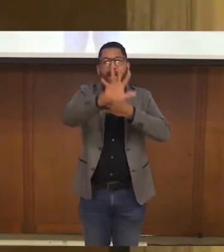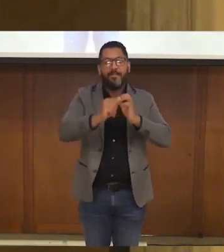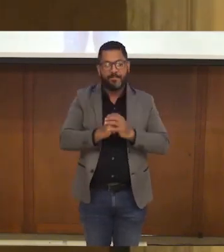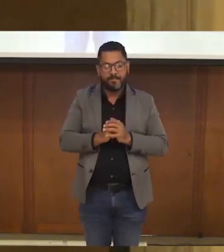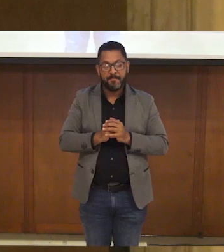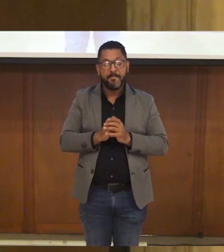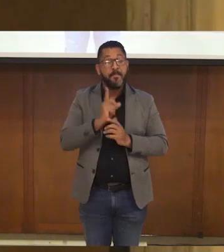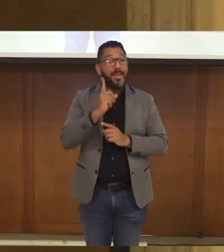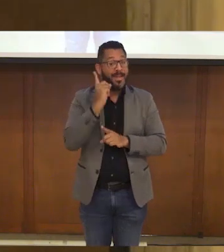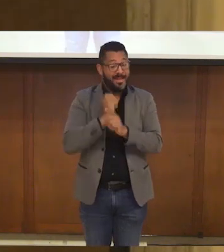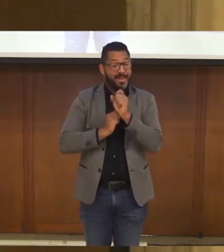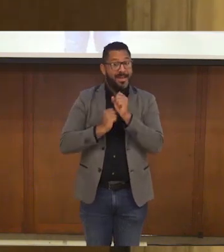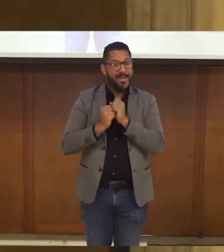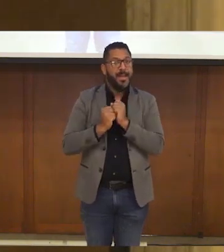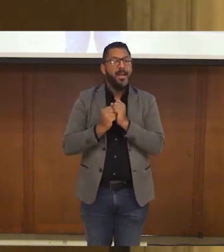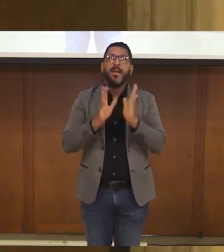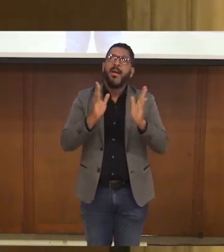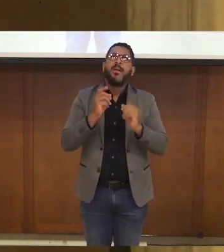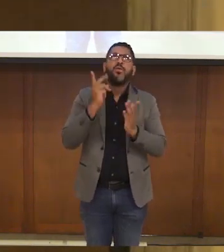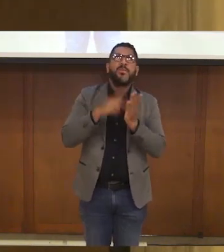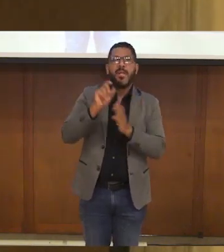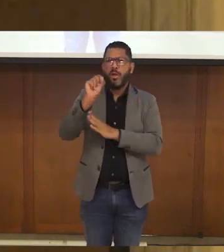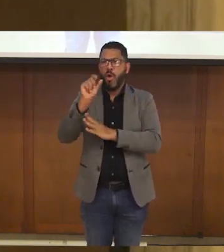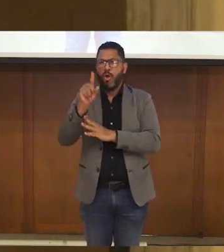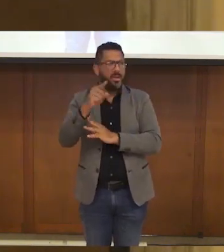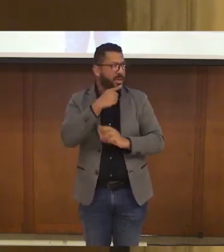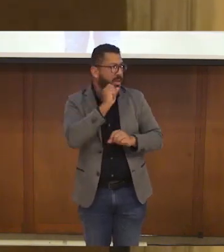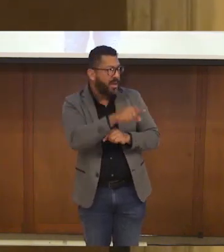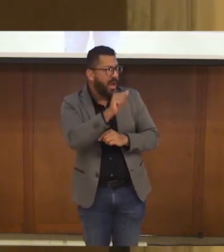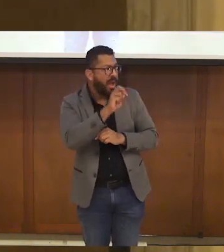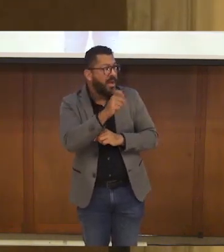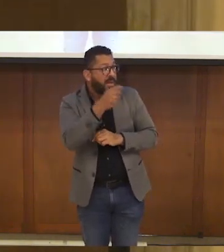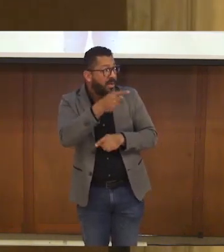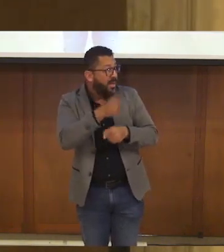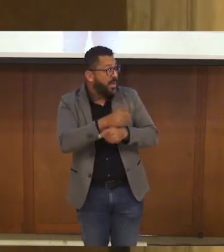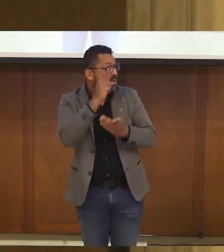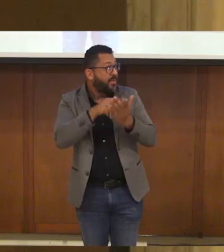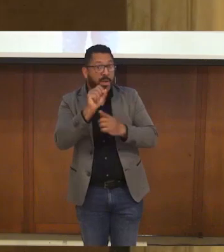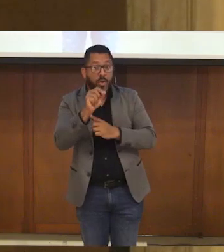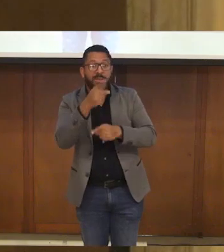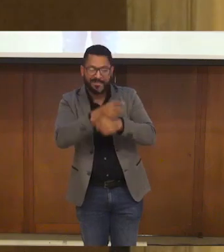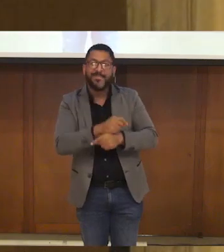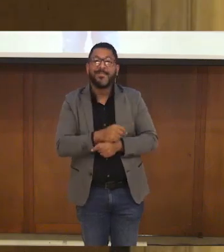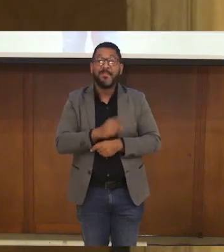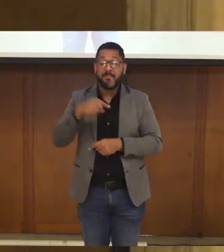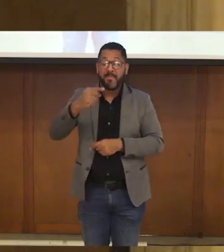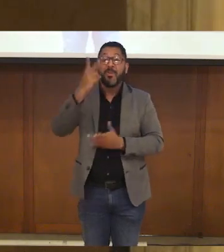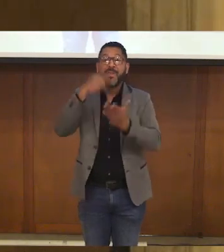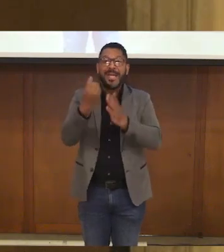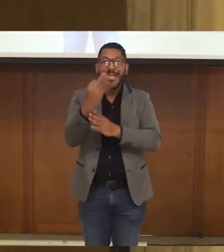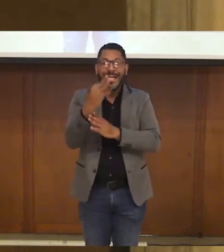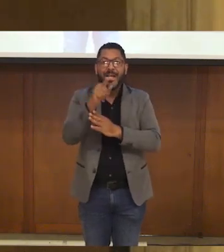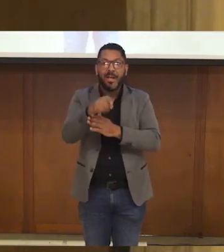instancias. Pero luego el año pasado, bueno, en el 2000, eso fue 2011, Ángela, el 2011,